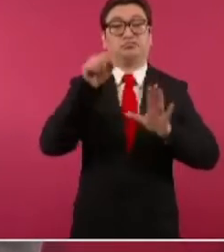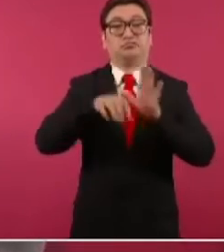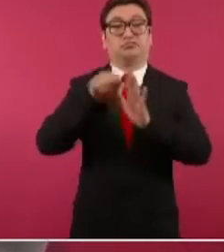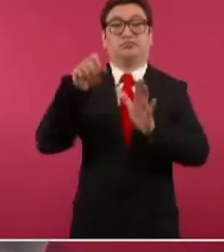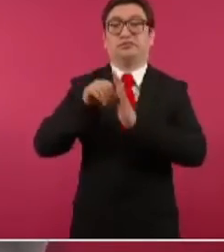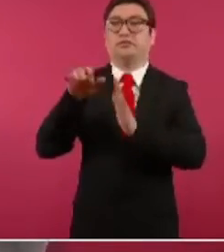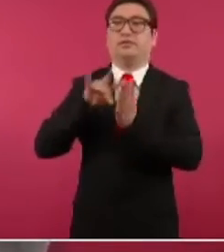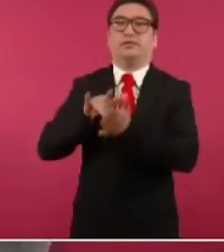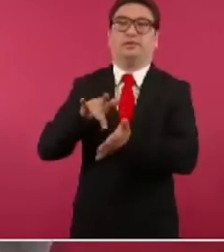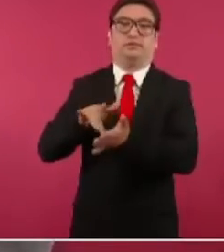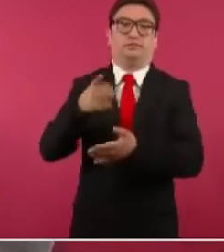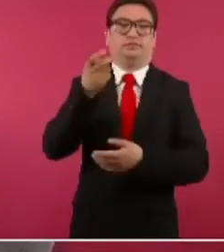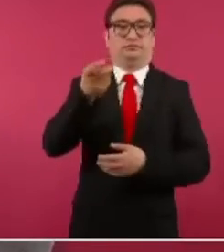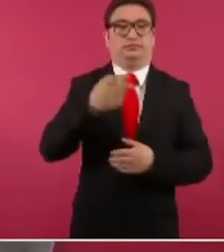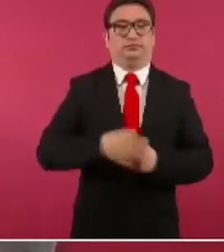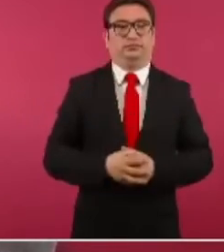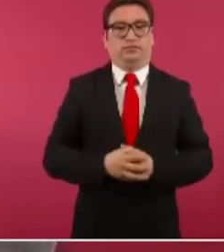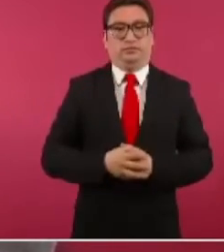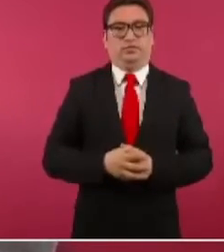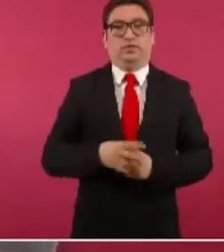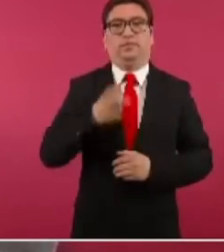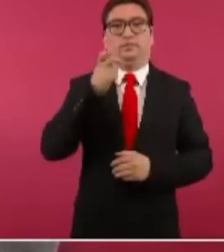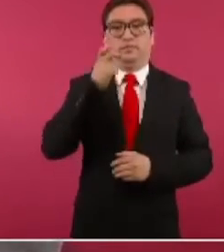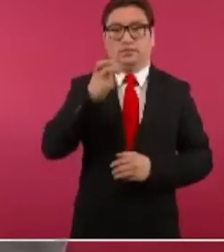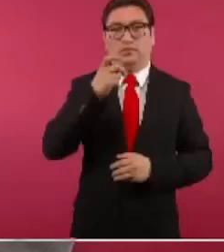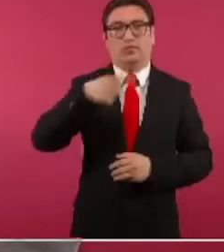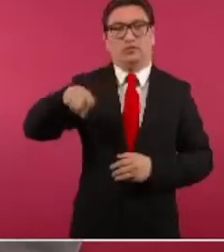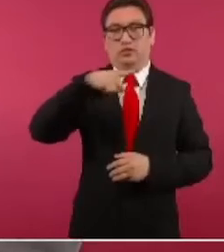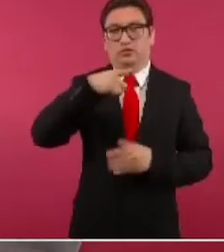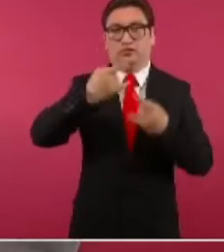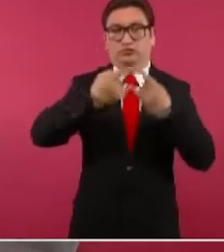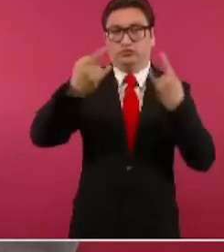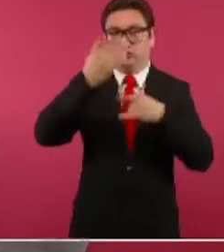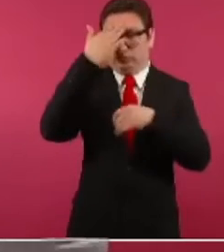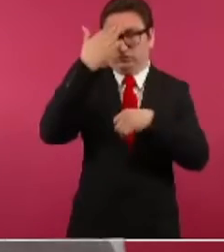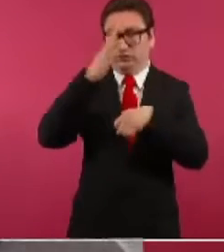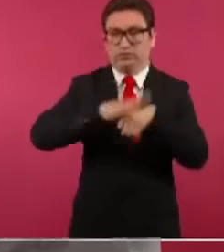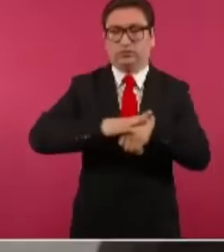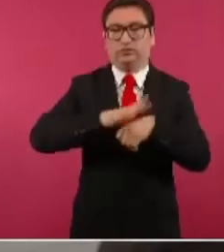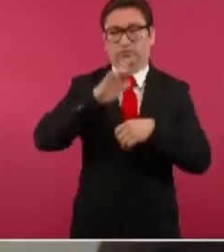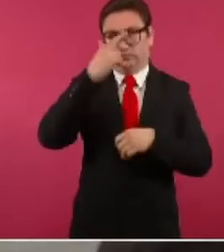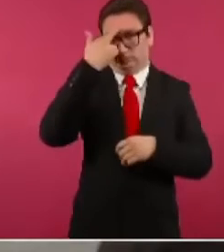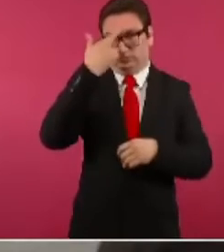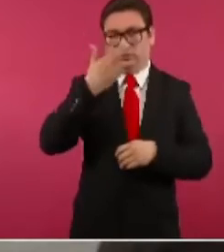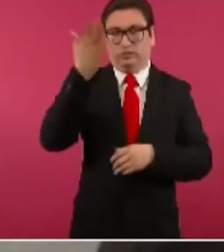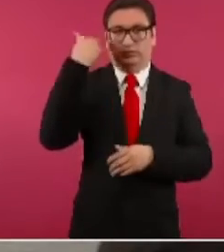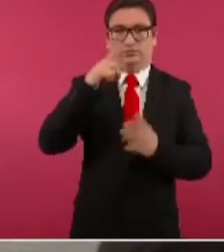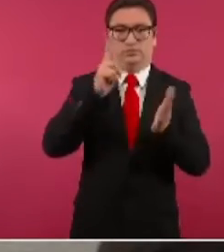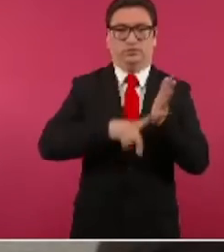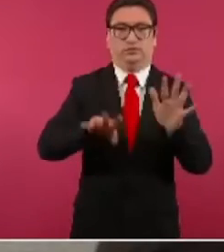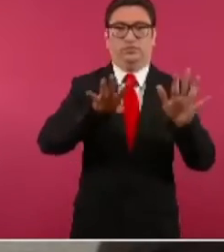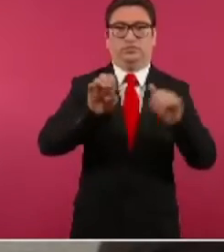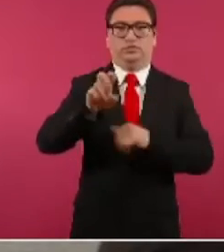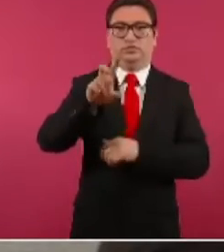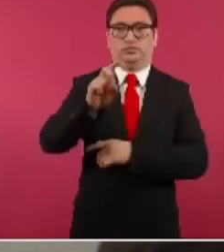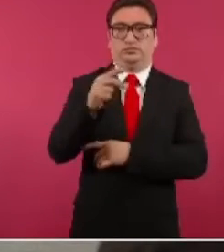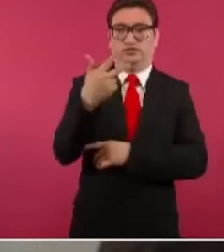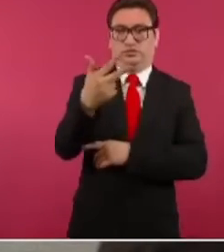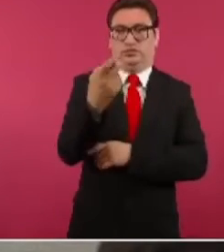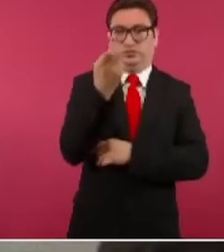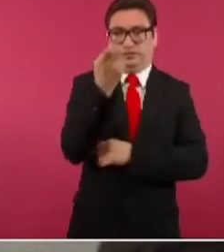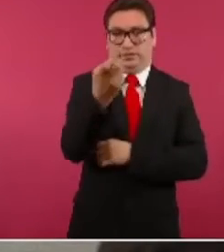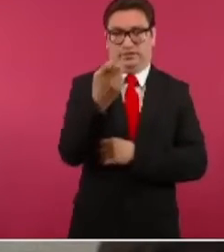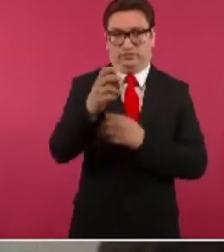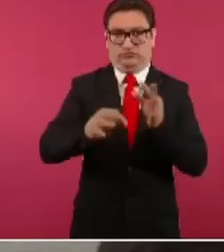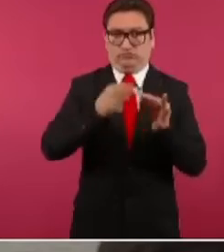La expropiación petrolera, no se debe de olvidar, se llevó a cabo en 1938